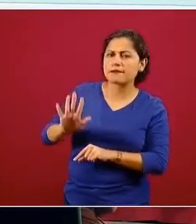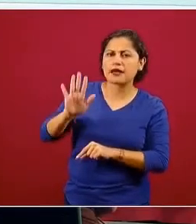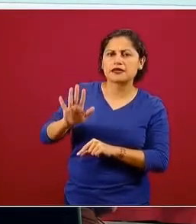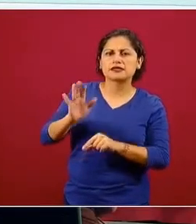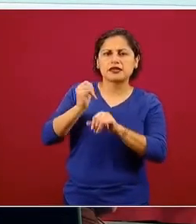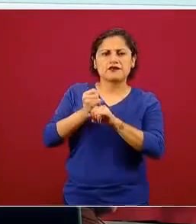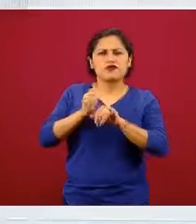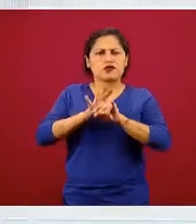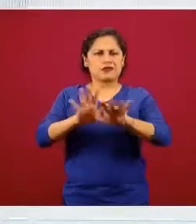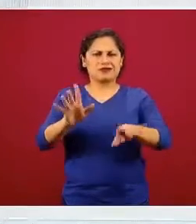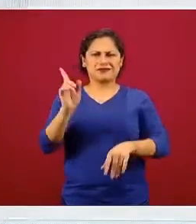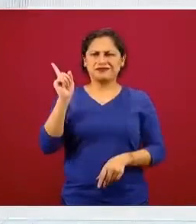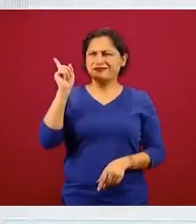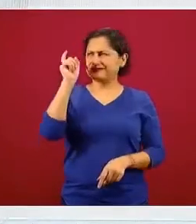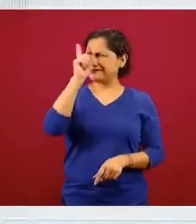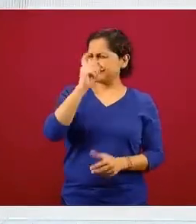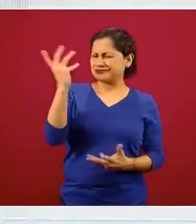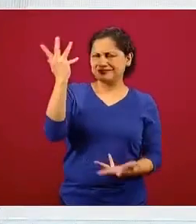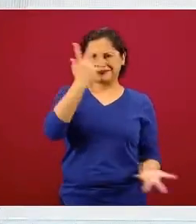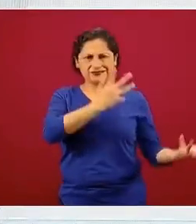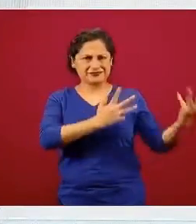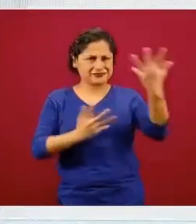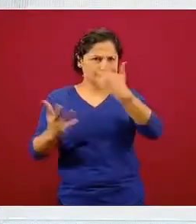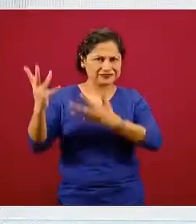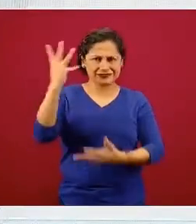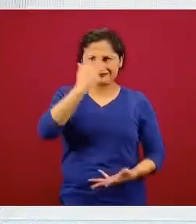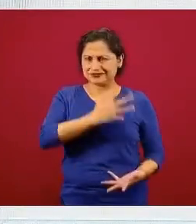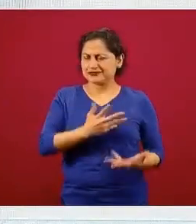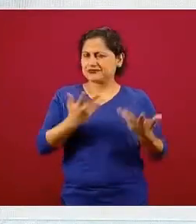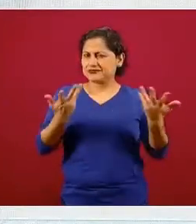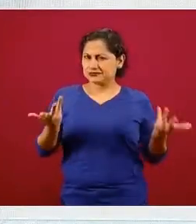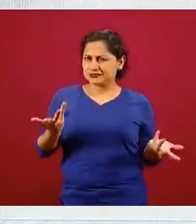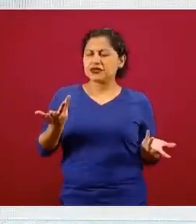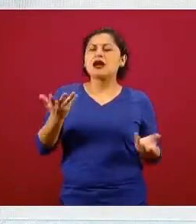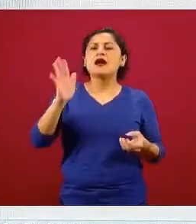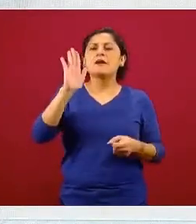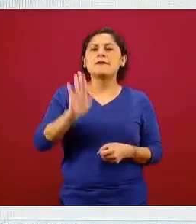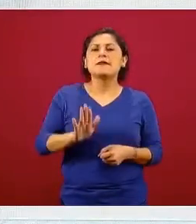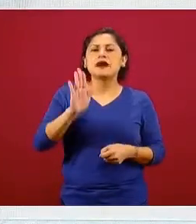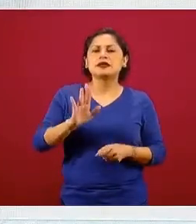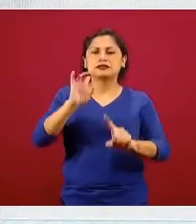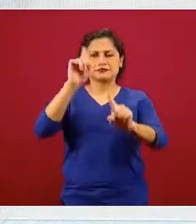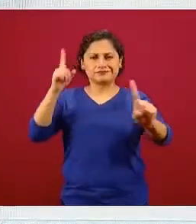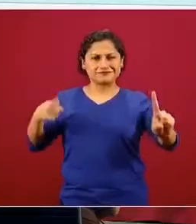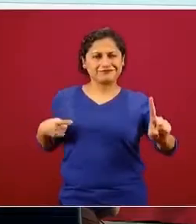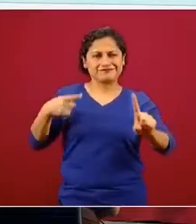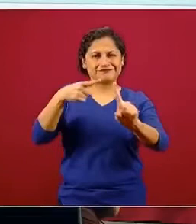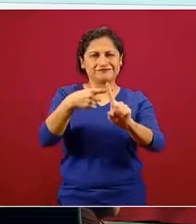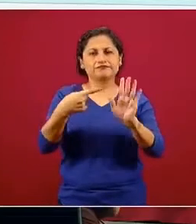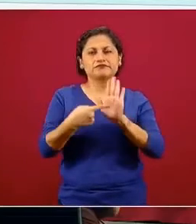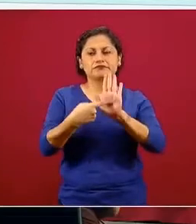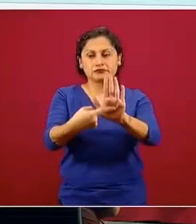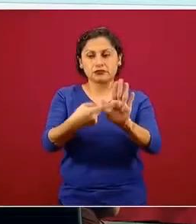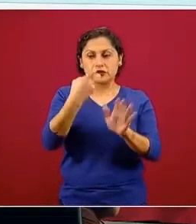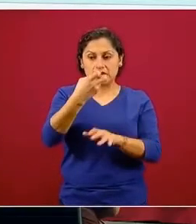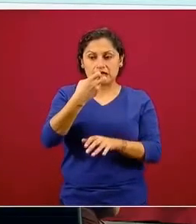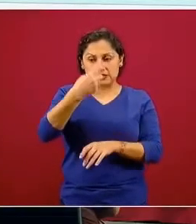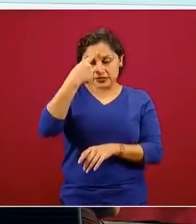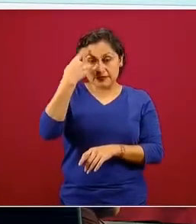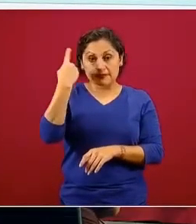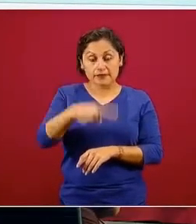informar, parecieran más como el ánimo de detallar algunos casos o algunas situaciones que generan